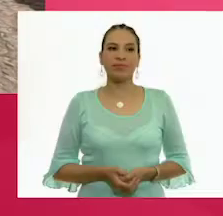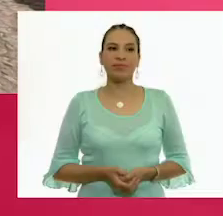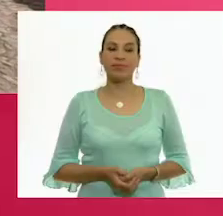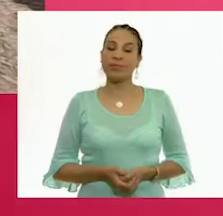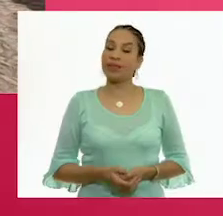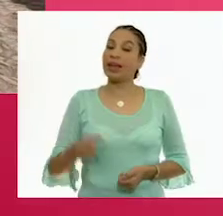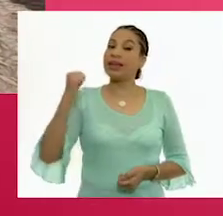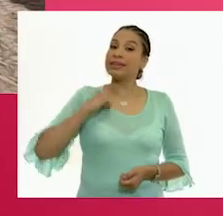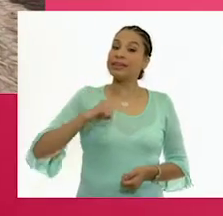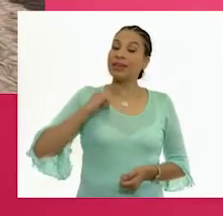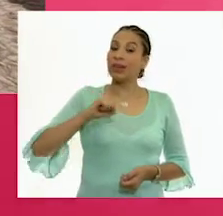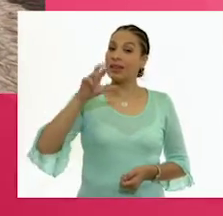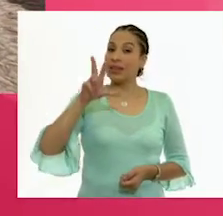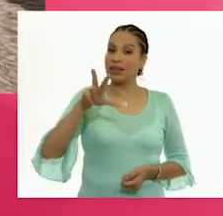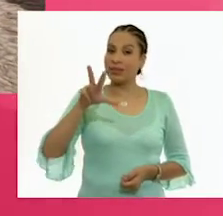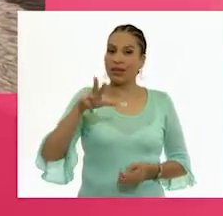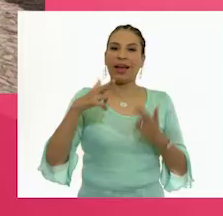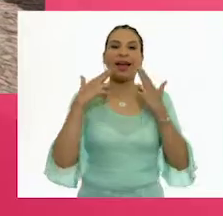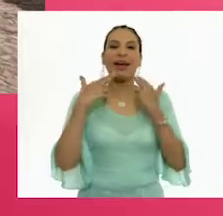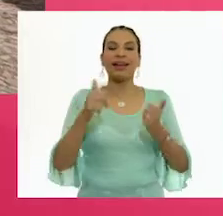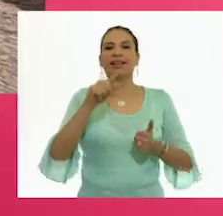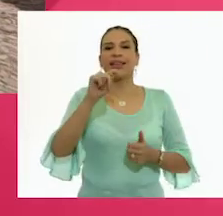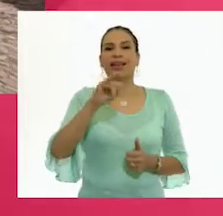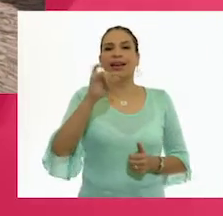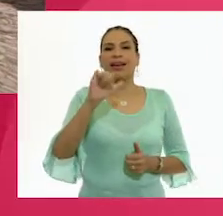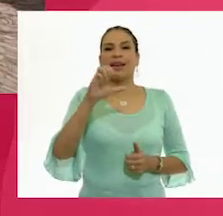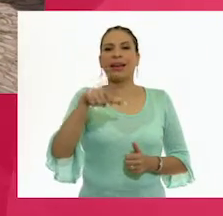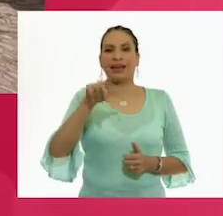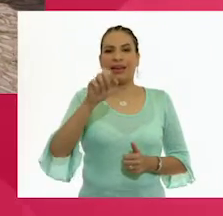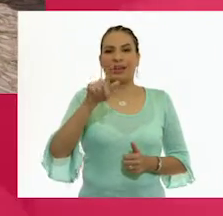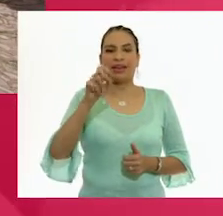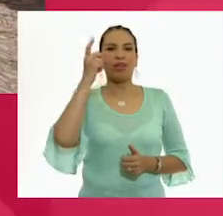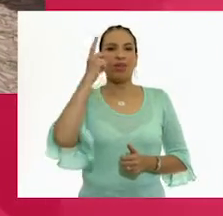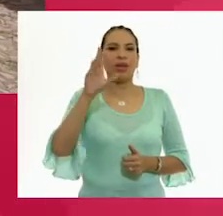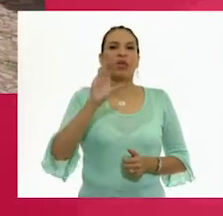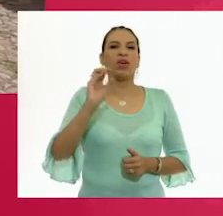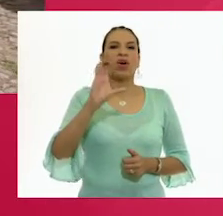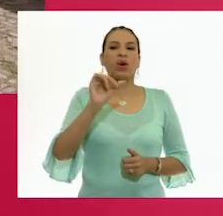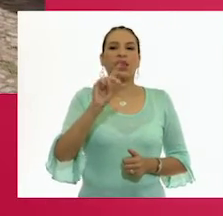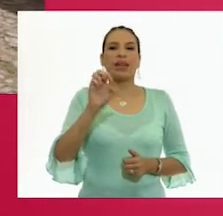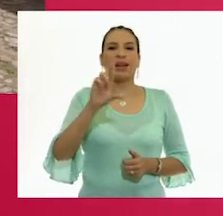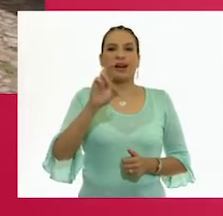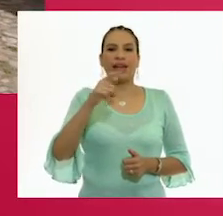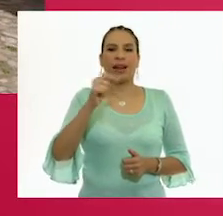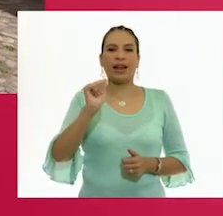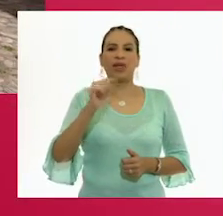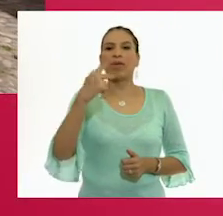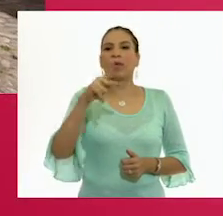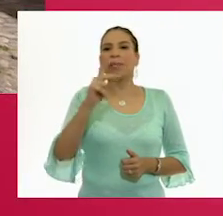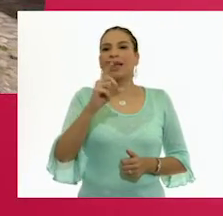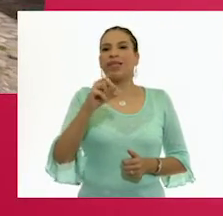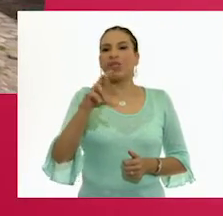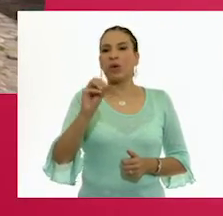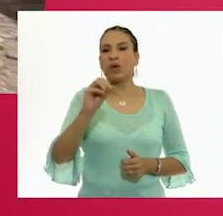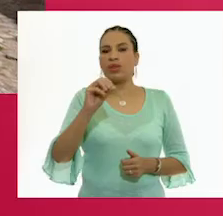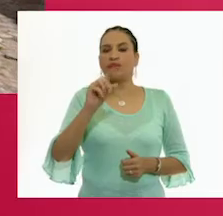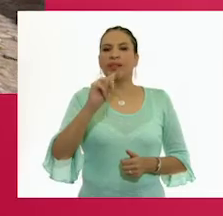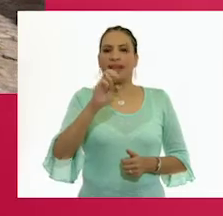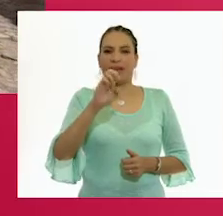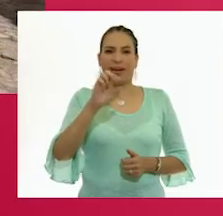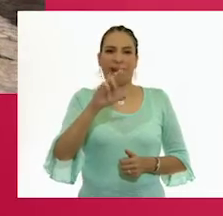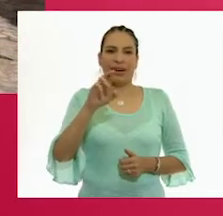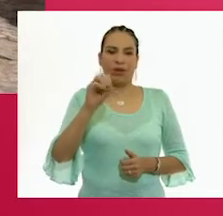En el siglo XVIII, la hacienda de Tecajete perteneció al conde de Regla, don Pedro de Romero y Terreros,